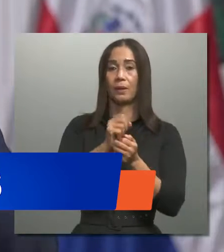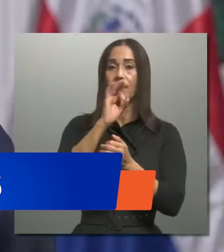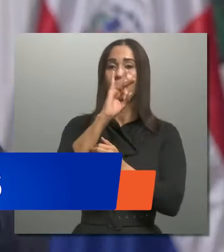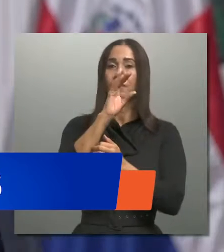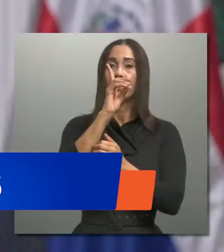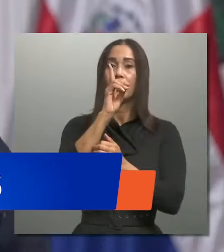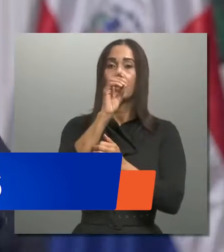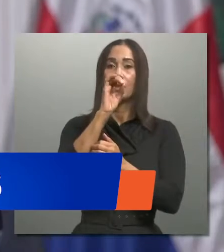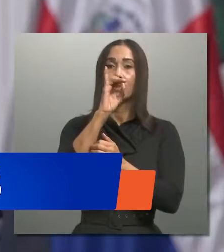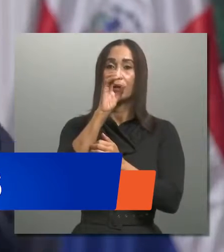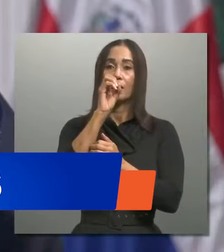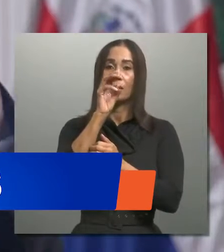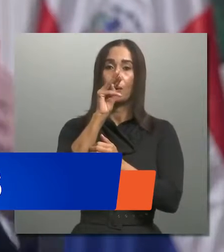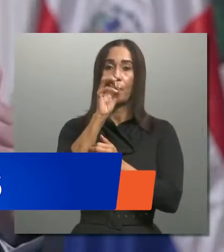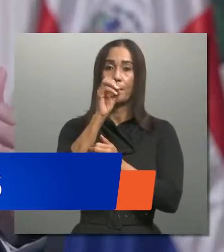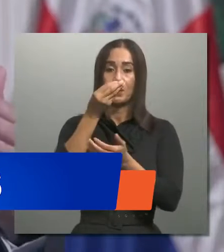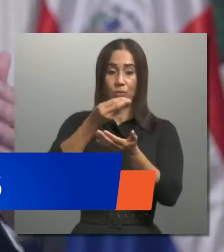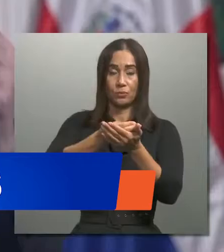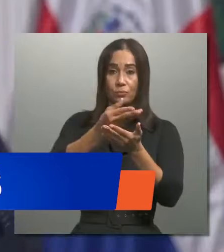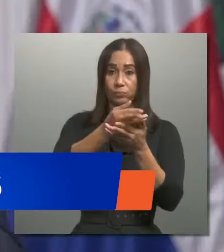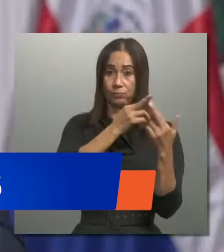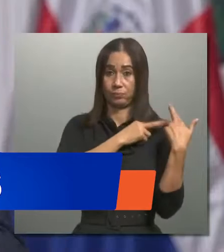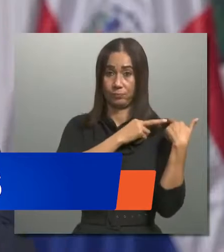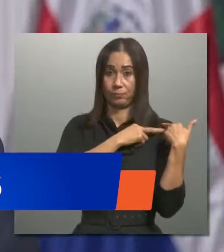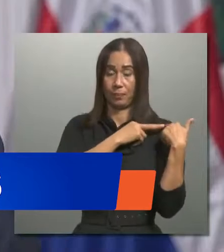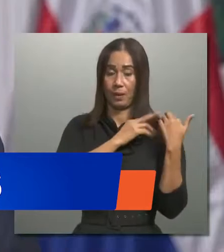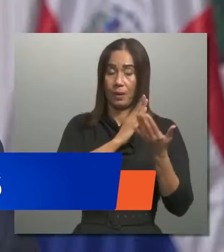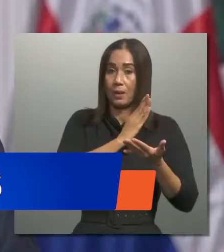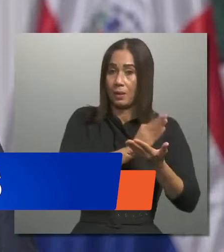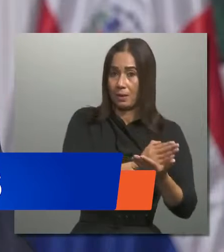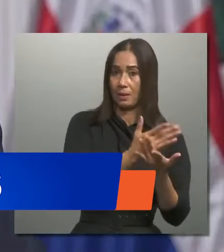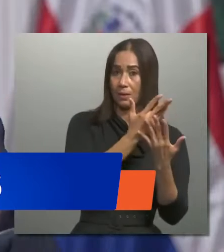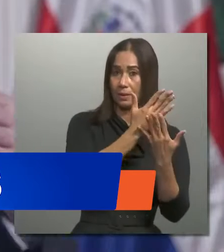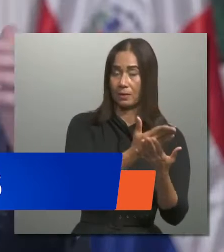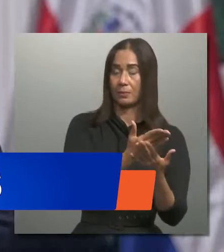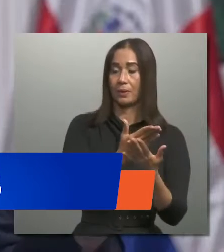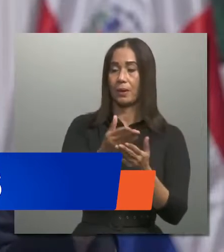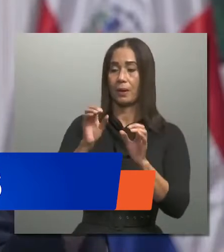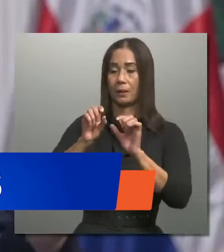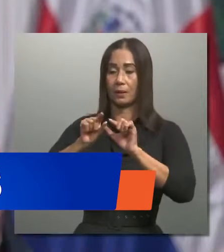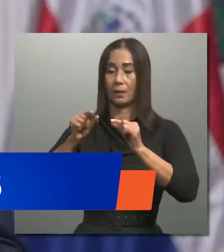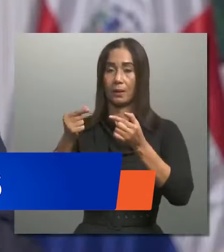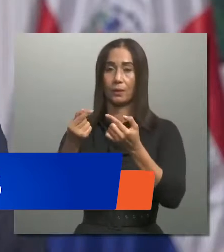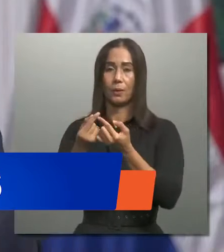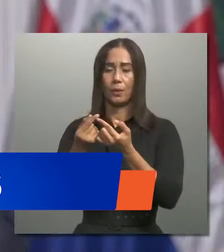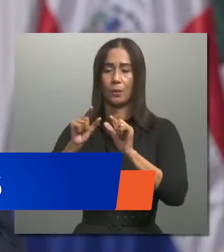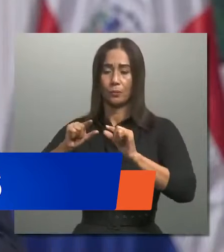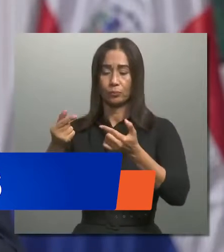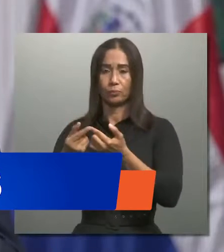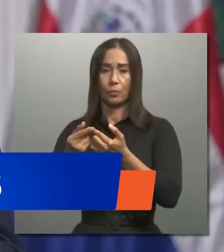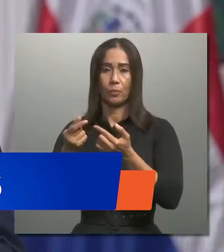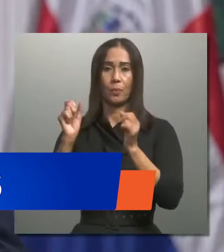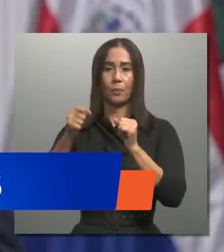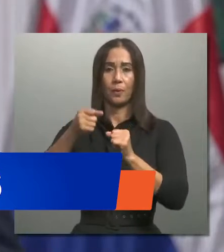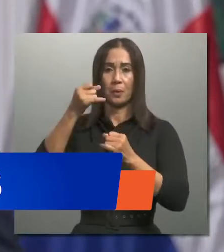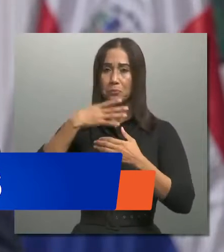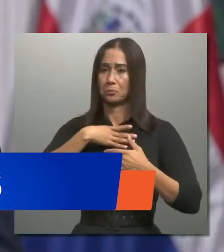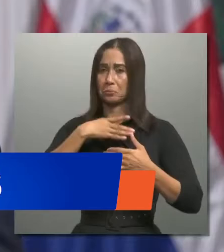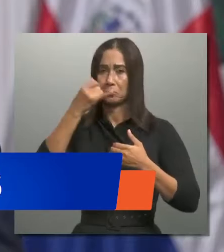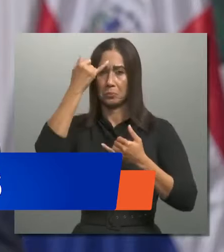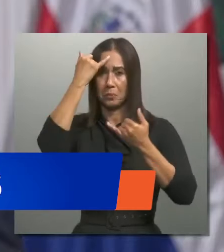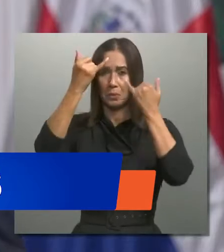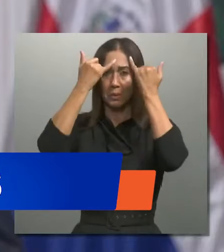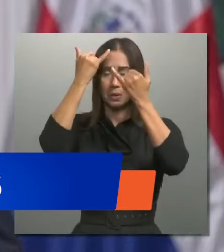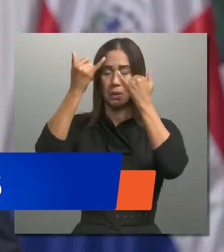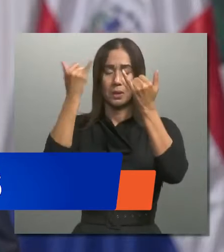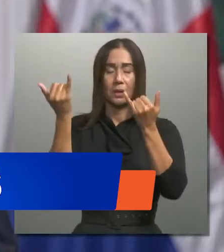hasta que el Consejo Económico y Social reciba las opiniones de todos los sectores que quieran aportar para buscar el